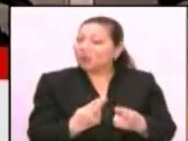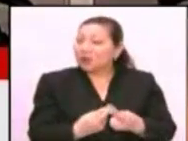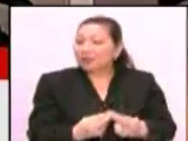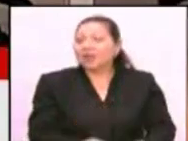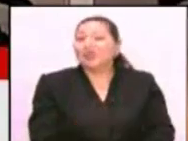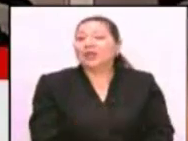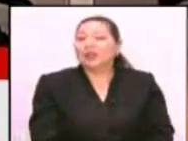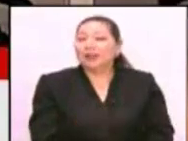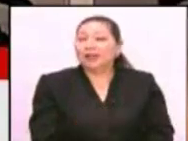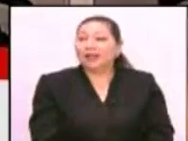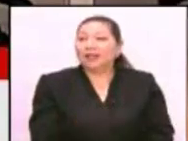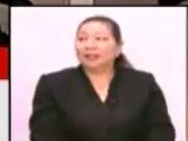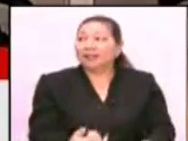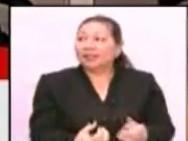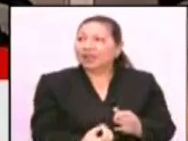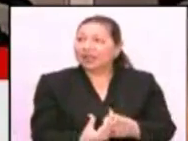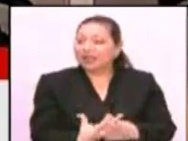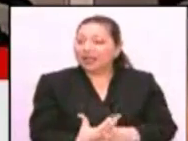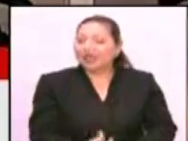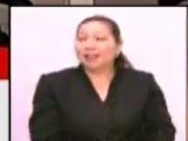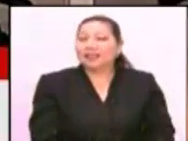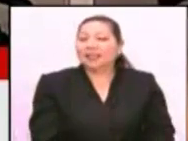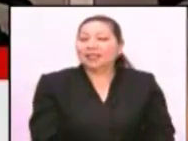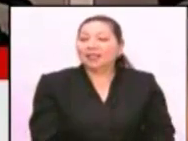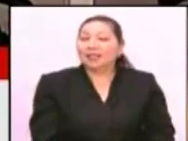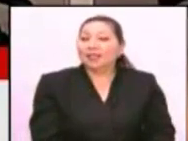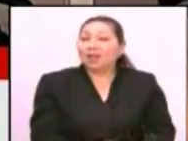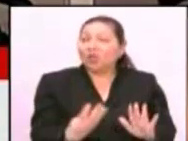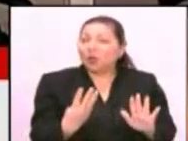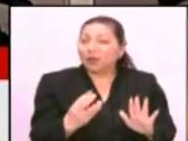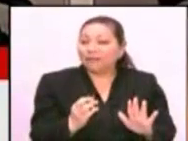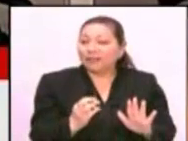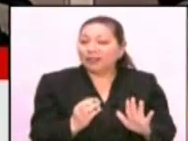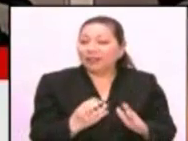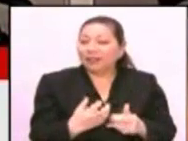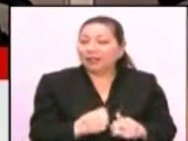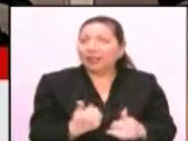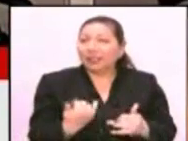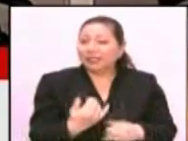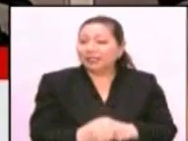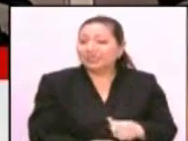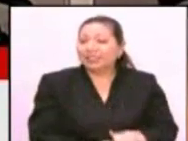Pasemos. Esto ha sido en Arequipa, con 90 empresarios.